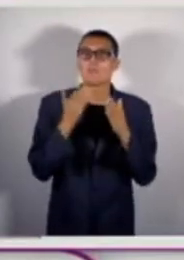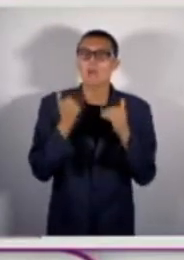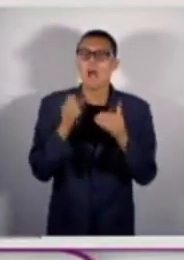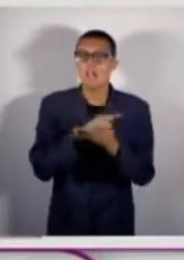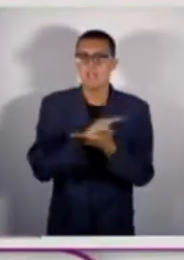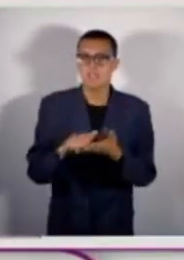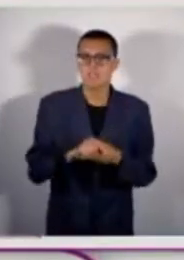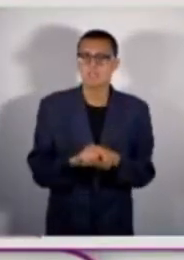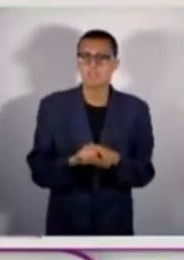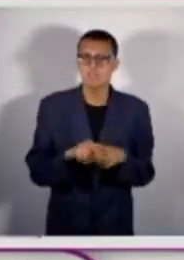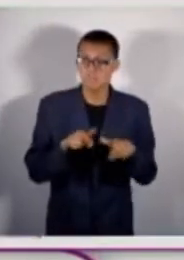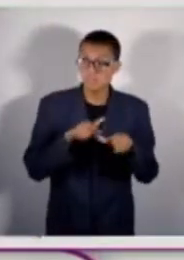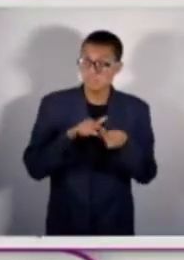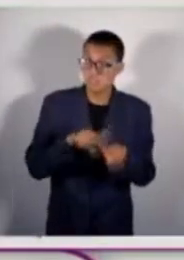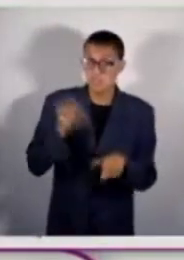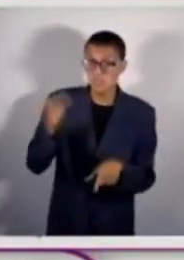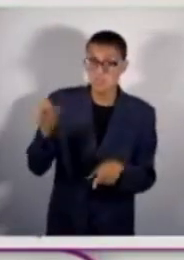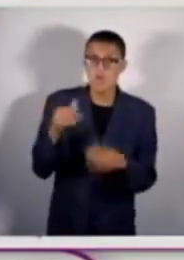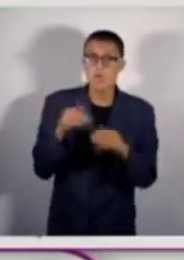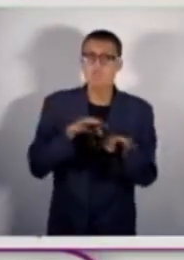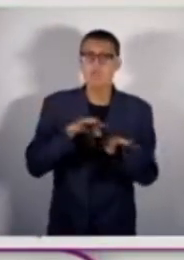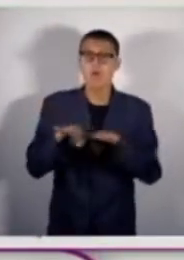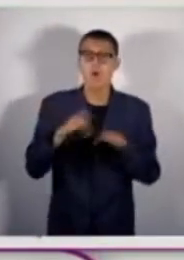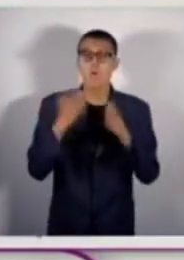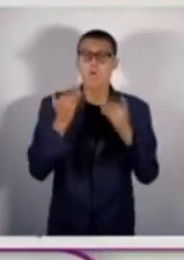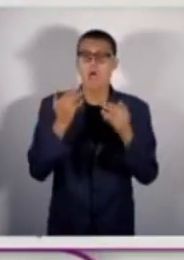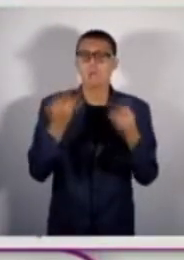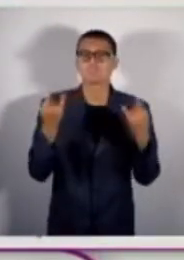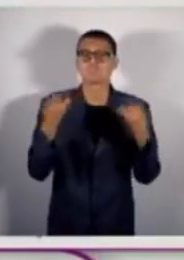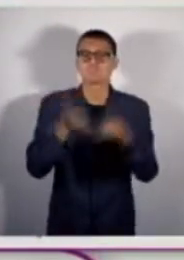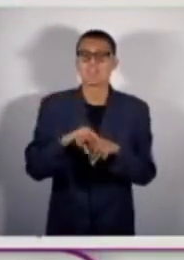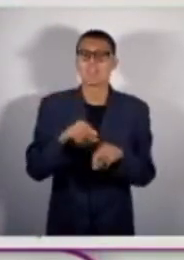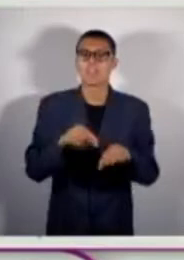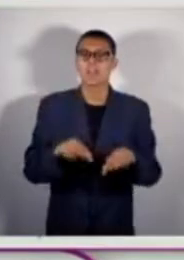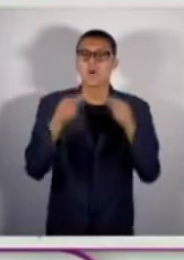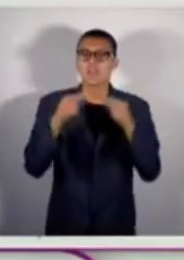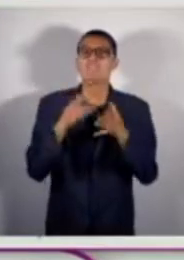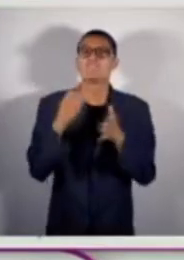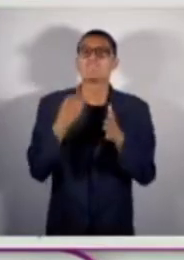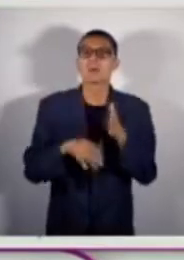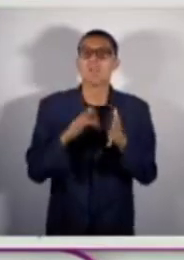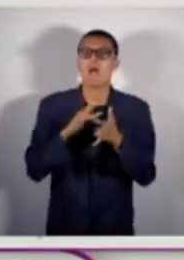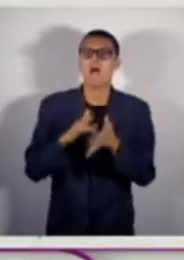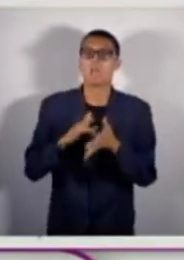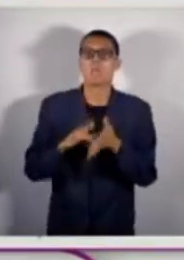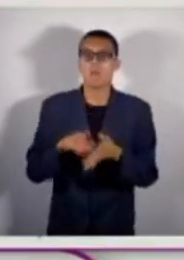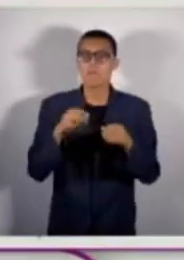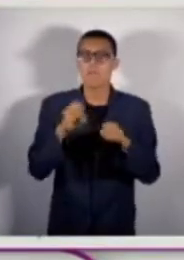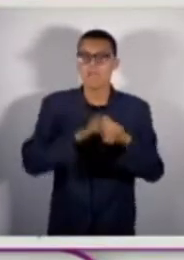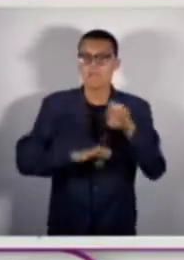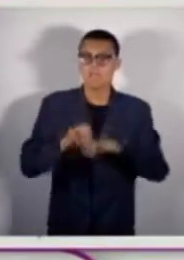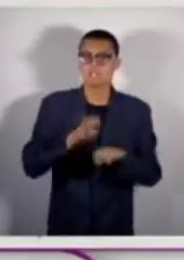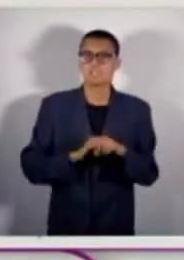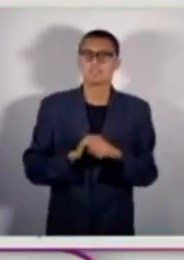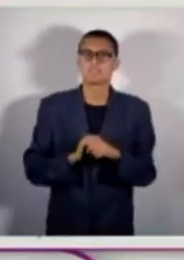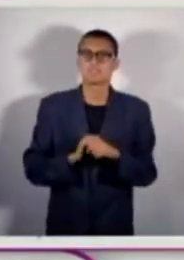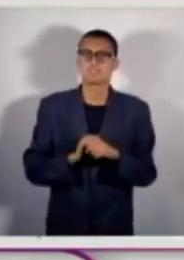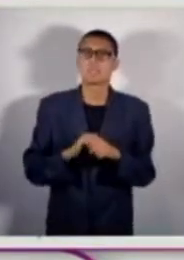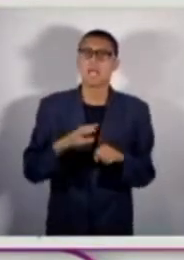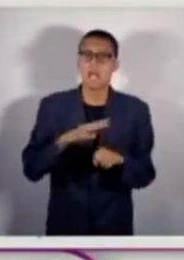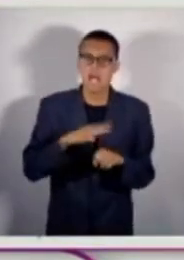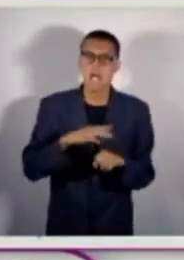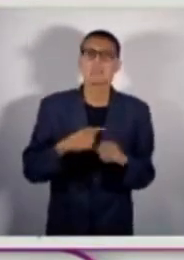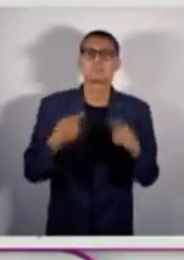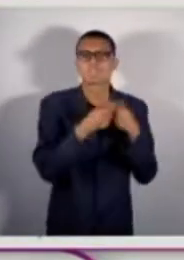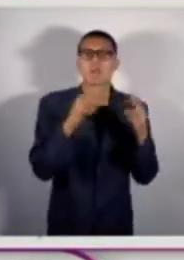Si siguen los mismos, continuará el desempleo, el cierre de negocios y la falta de apoyos a las pequeñas y medianas empresas. Se mantendrá la contaminación